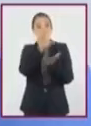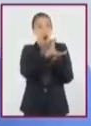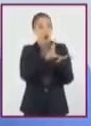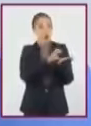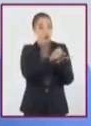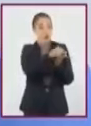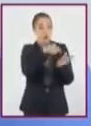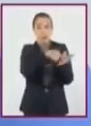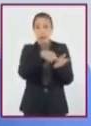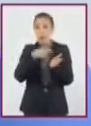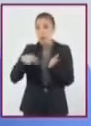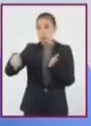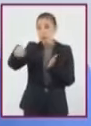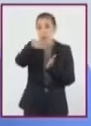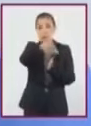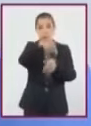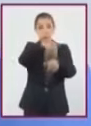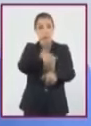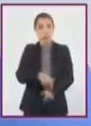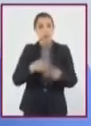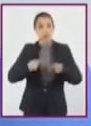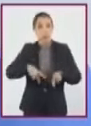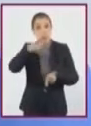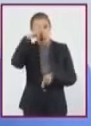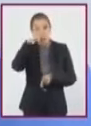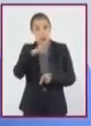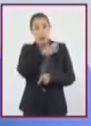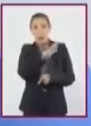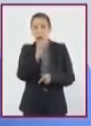constitución que rige la vida de los mexicanos,